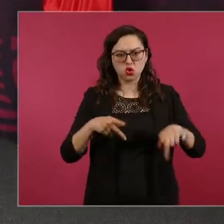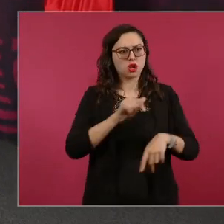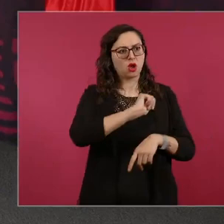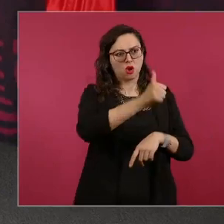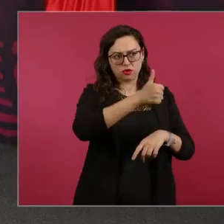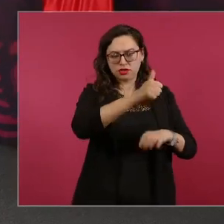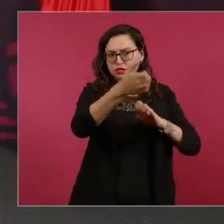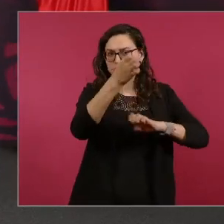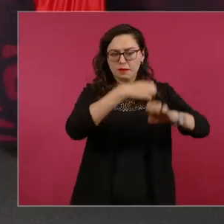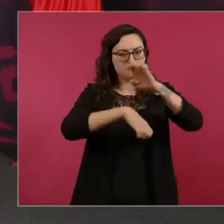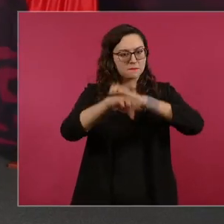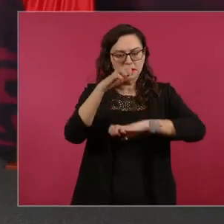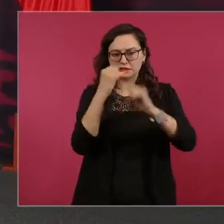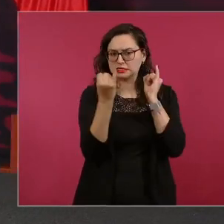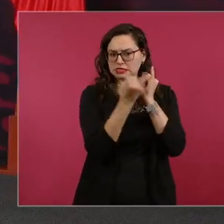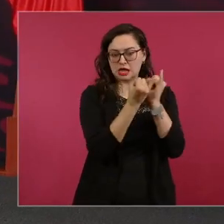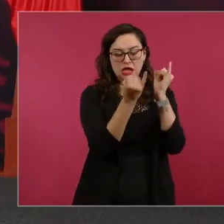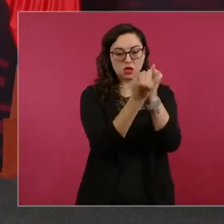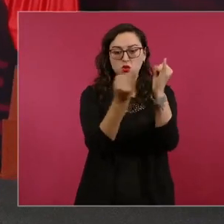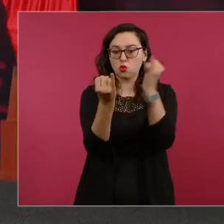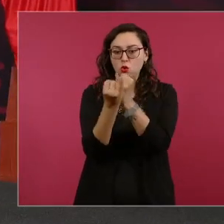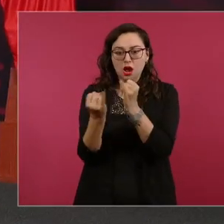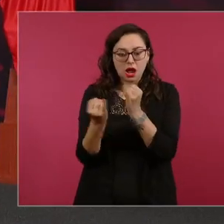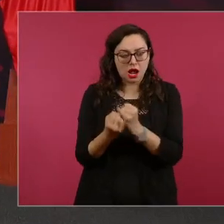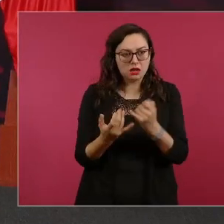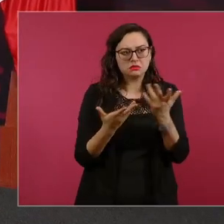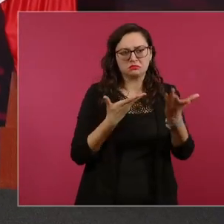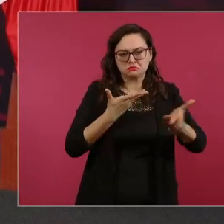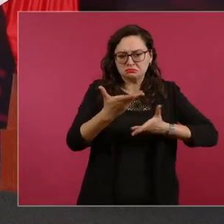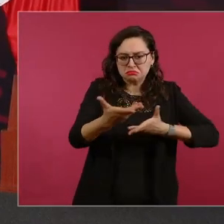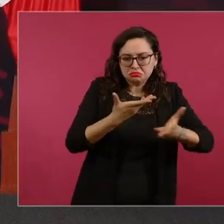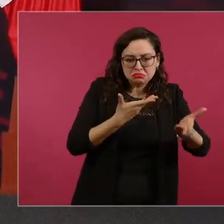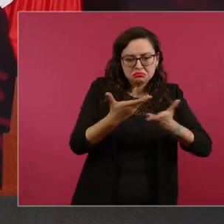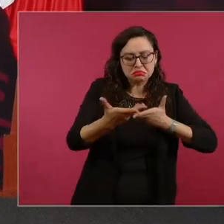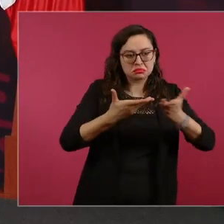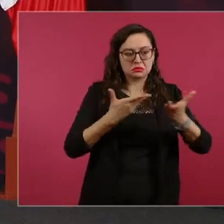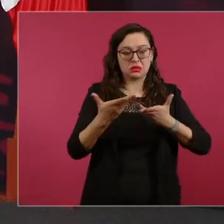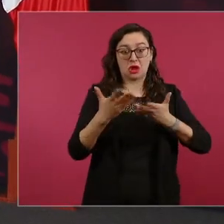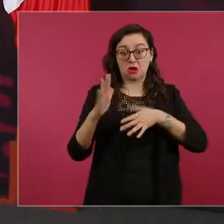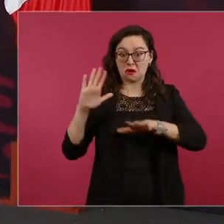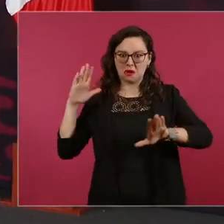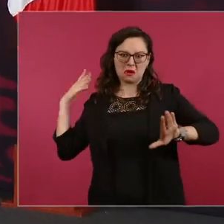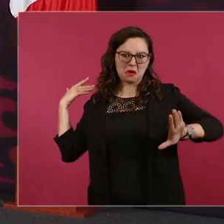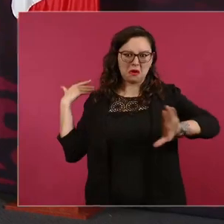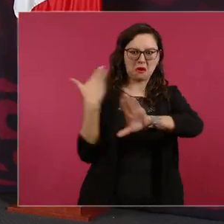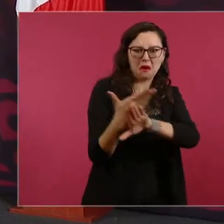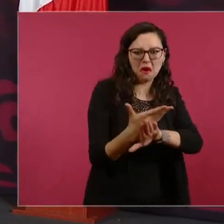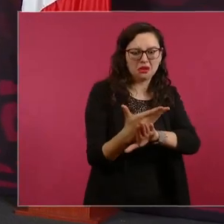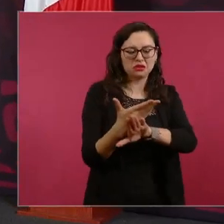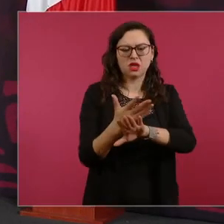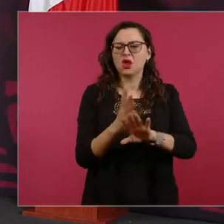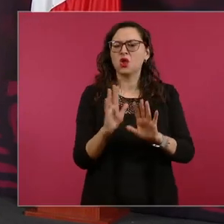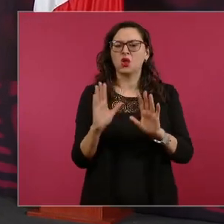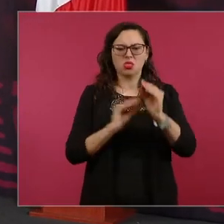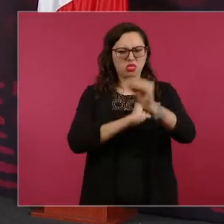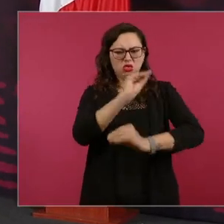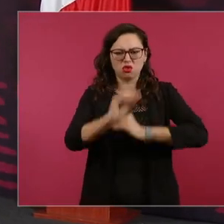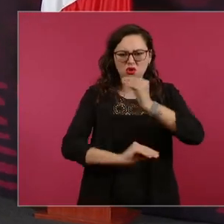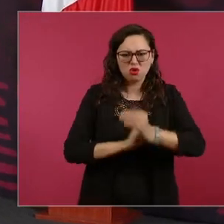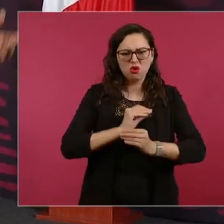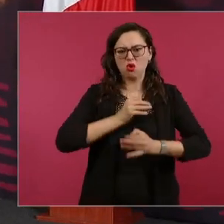contratos, en vez de ir al crédito,